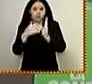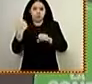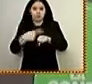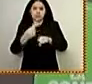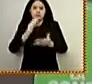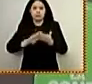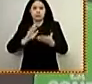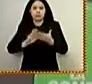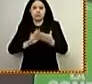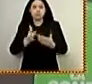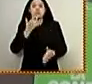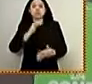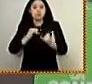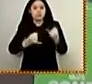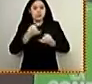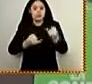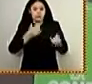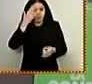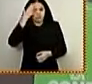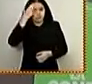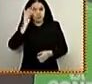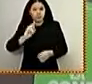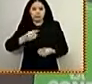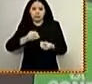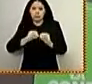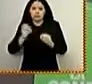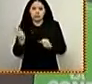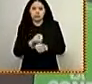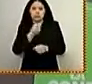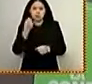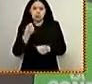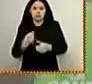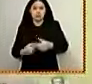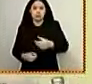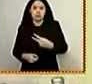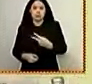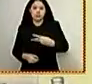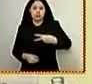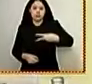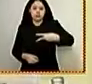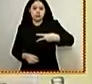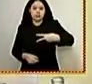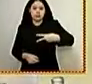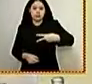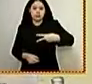inversión. Suerte jugadores, porque vamos a conocer el primer número ganador, primer dígito.